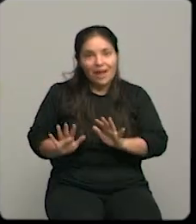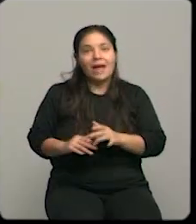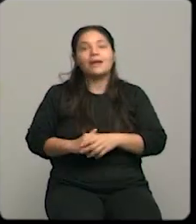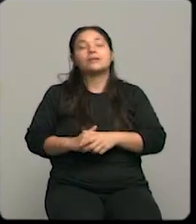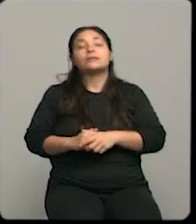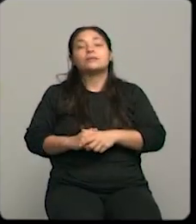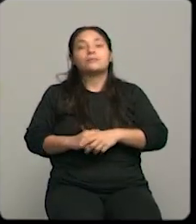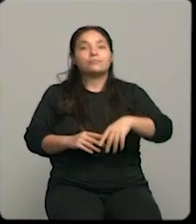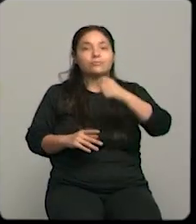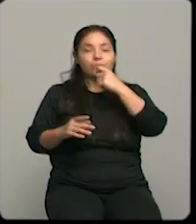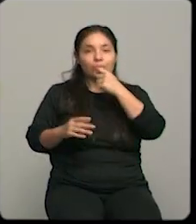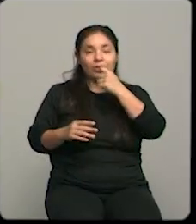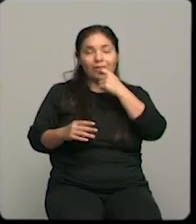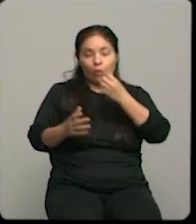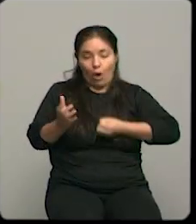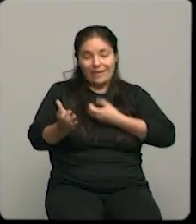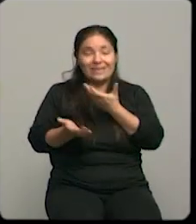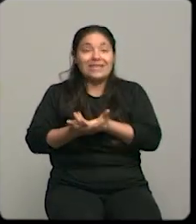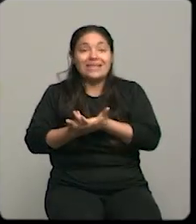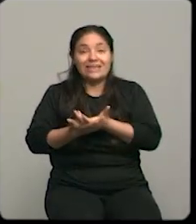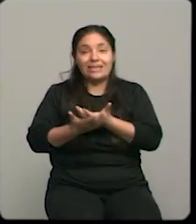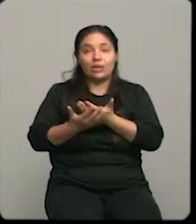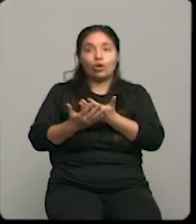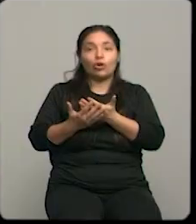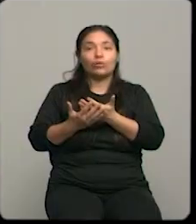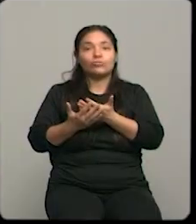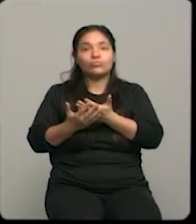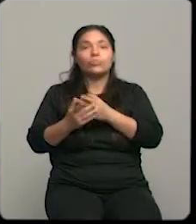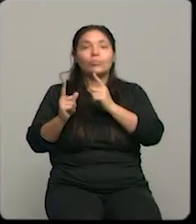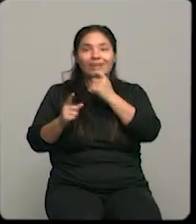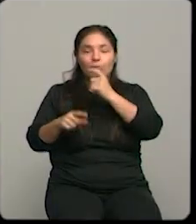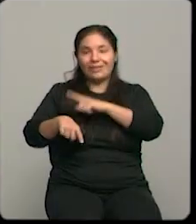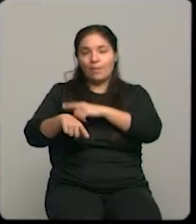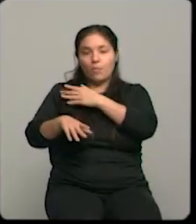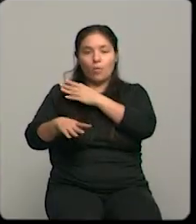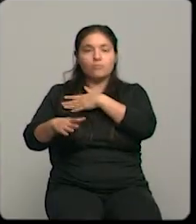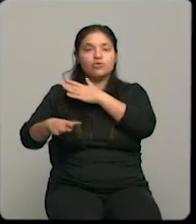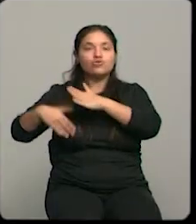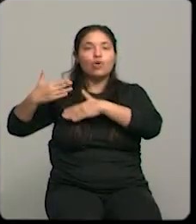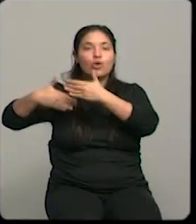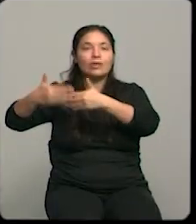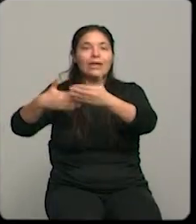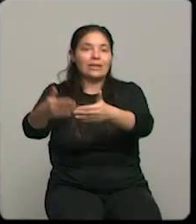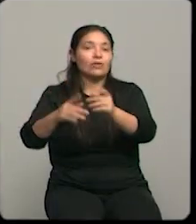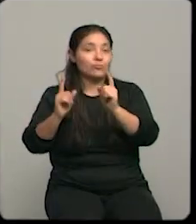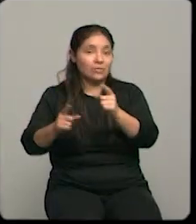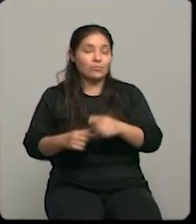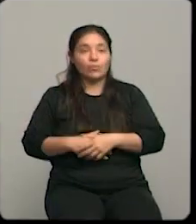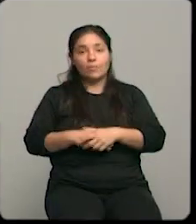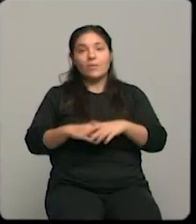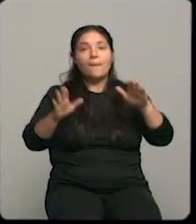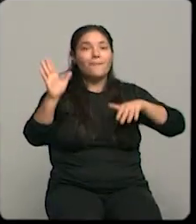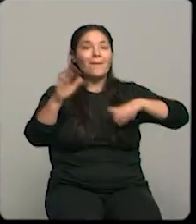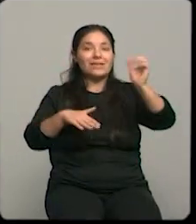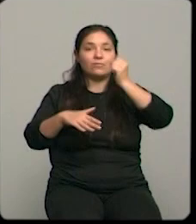incentivo, el estímulo artístico, cuando tenés que hacerlo de una manera sostenida. Claro. Y por eso volvemos a lo anterior. ¿Cuánto más importante